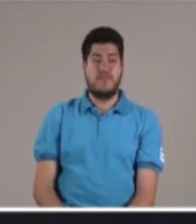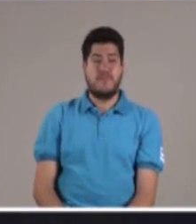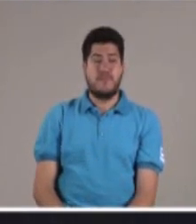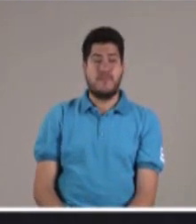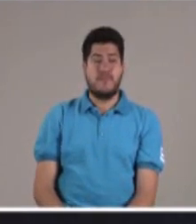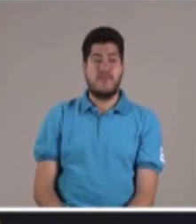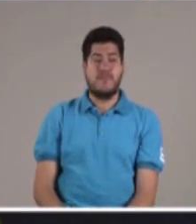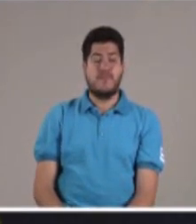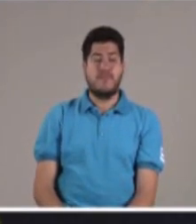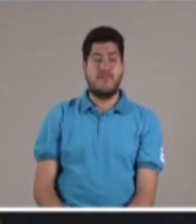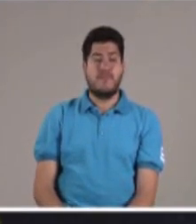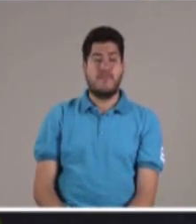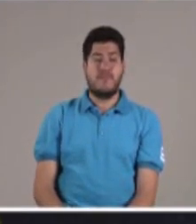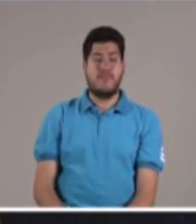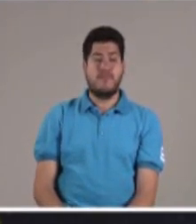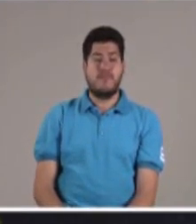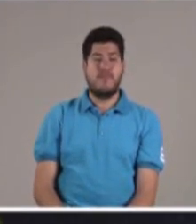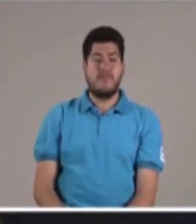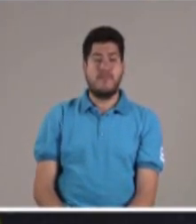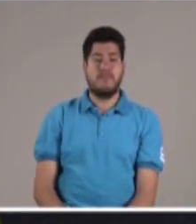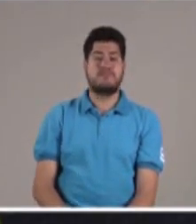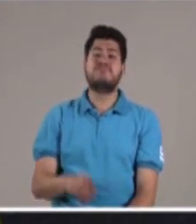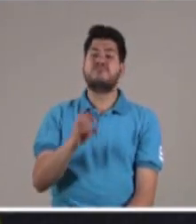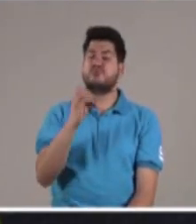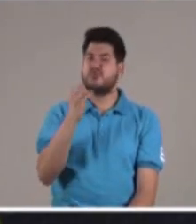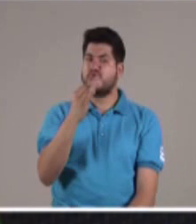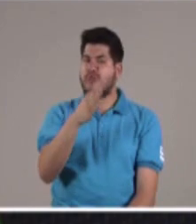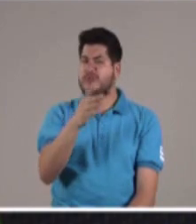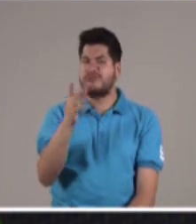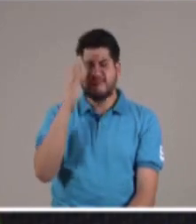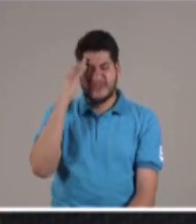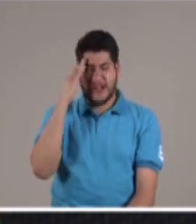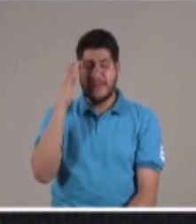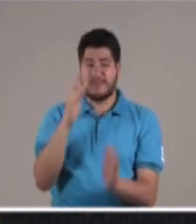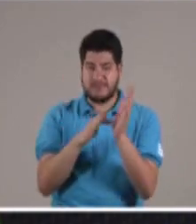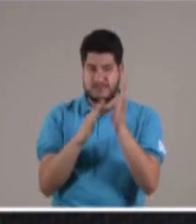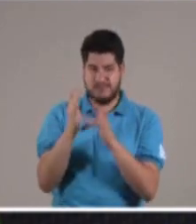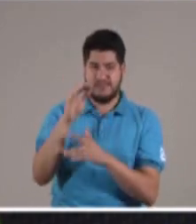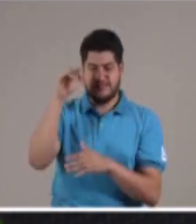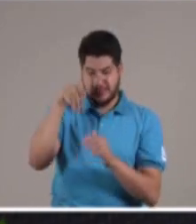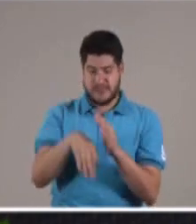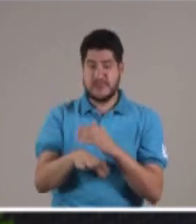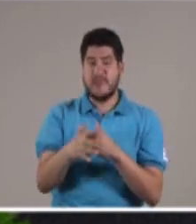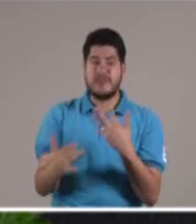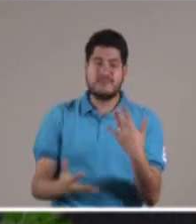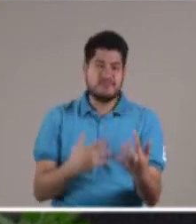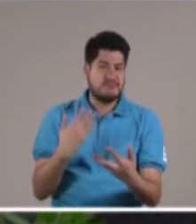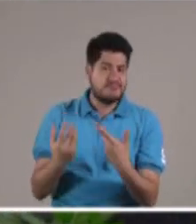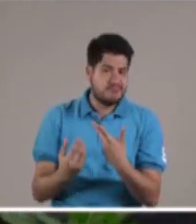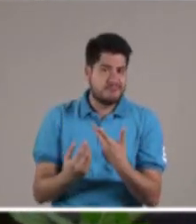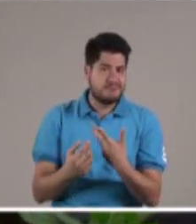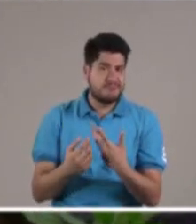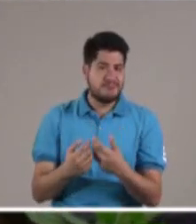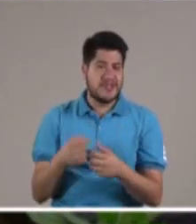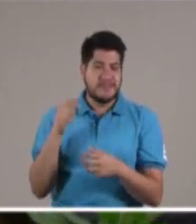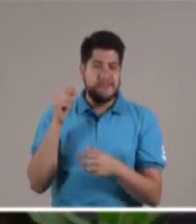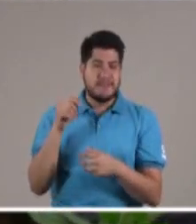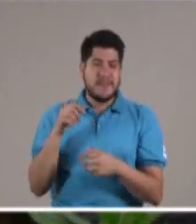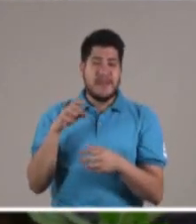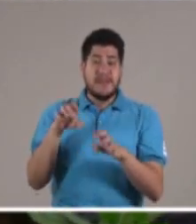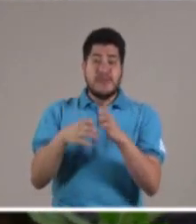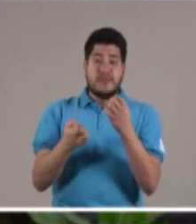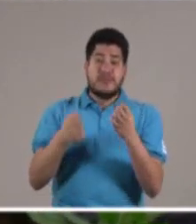o no Cuántos sabían que Jesús bajó al infierno O sea que lo lo que pasó allá